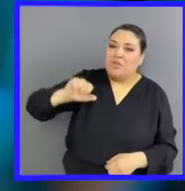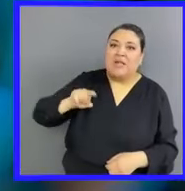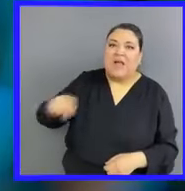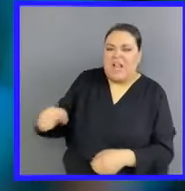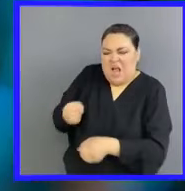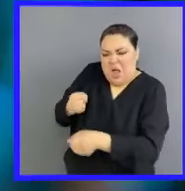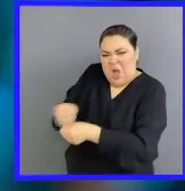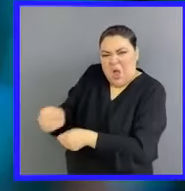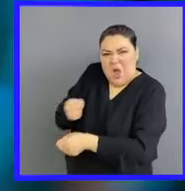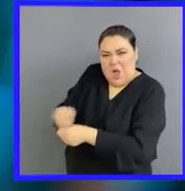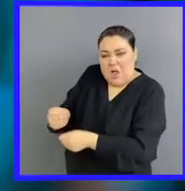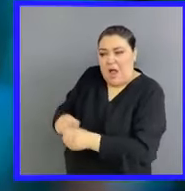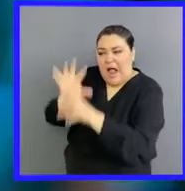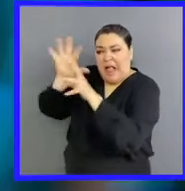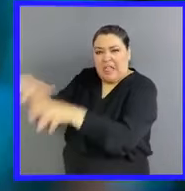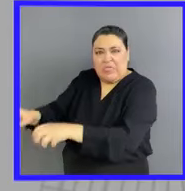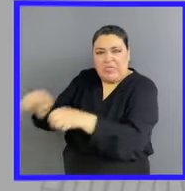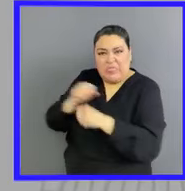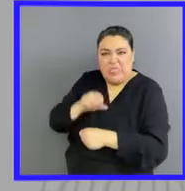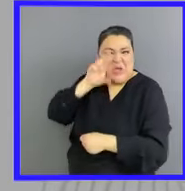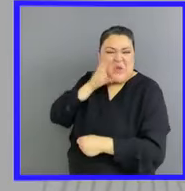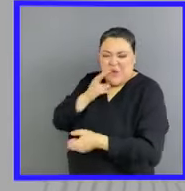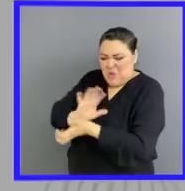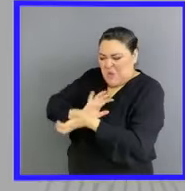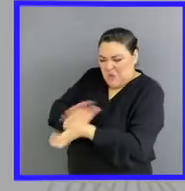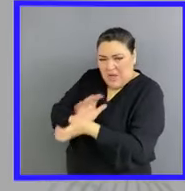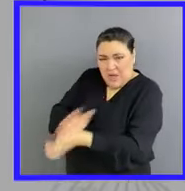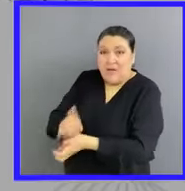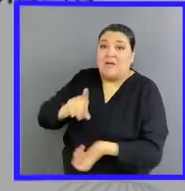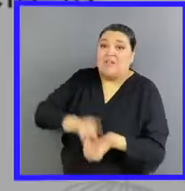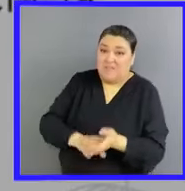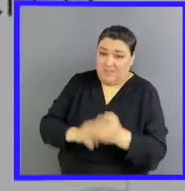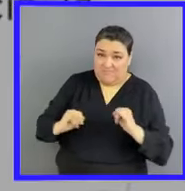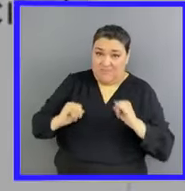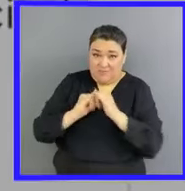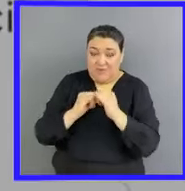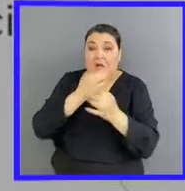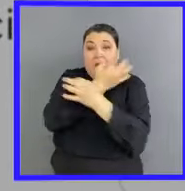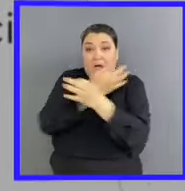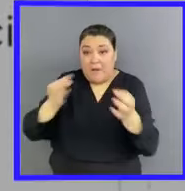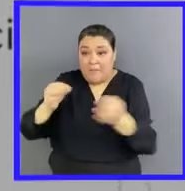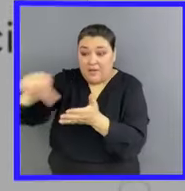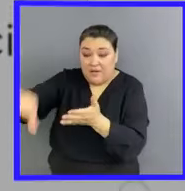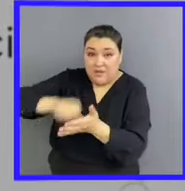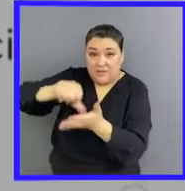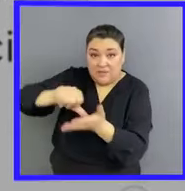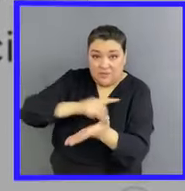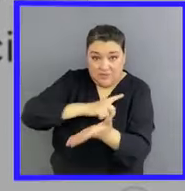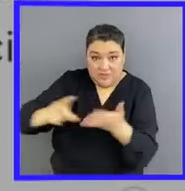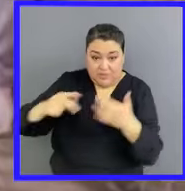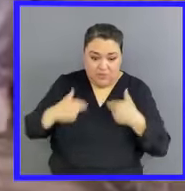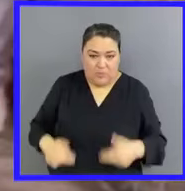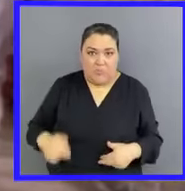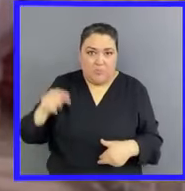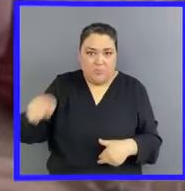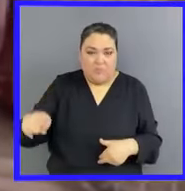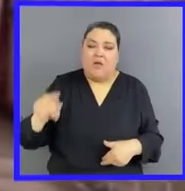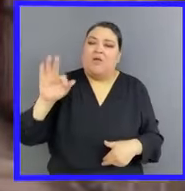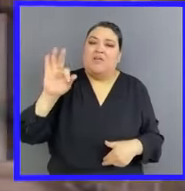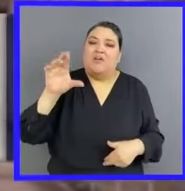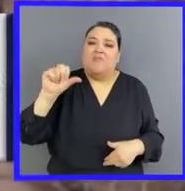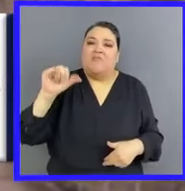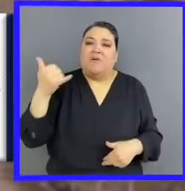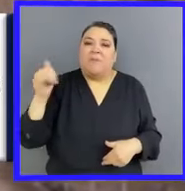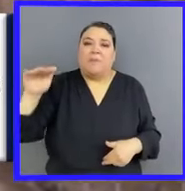detención arbitraria y racismo institucional, denunció el Centro de Derechos Humanos Fray Bartolomé de las Casas y la Organización Mundial contra